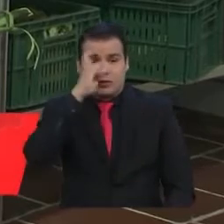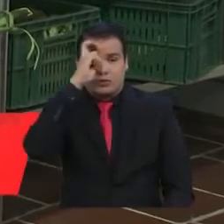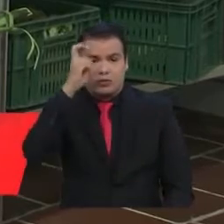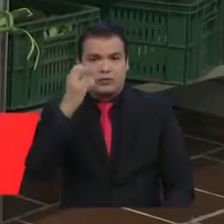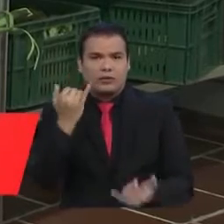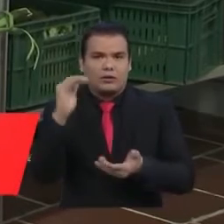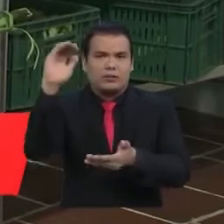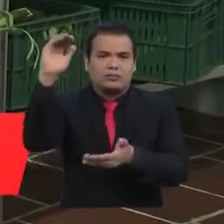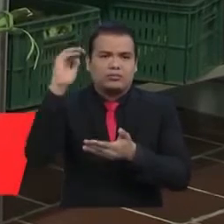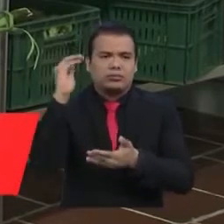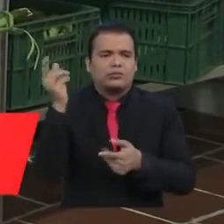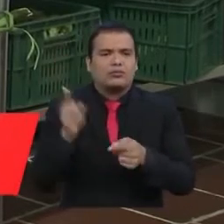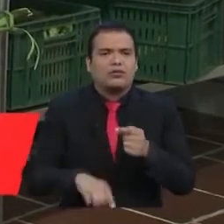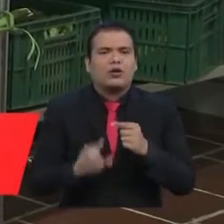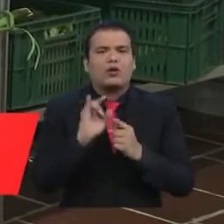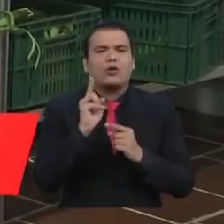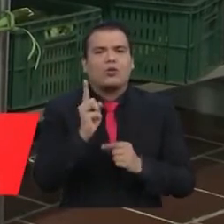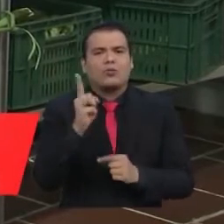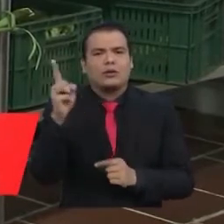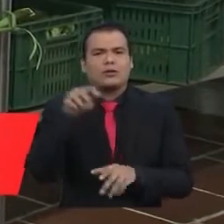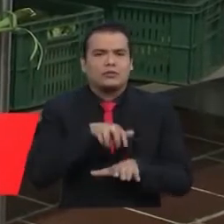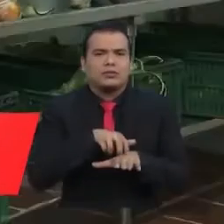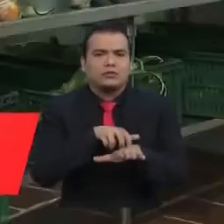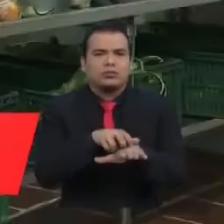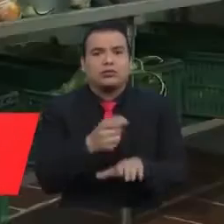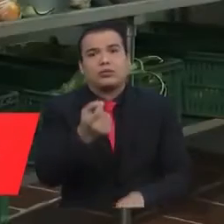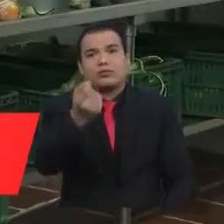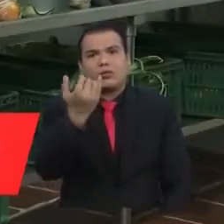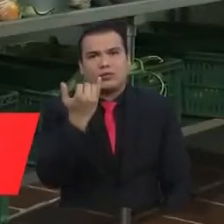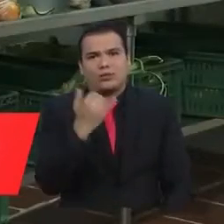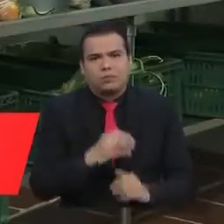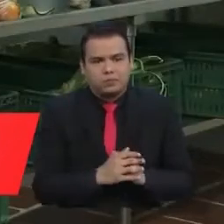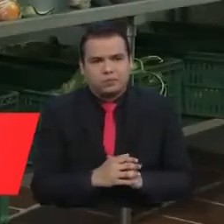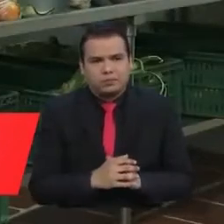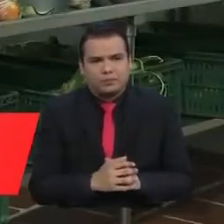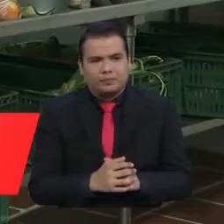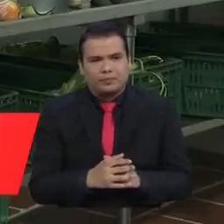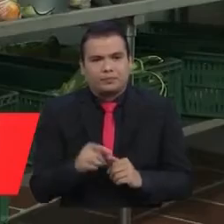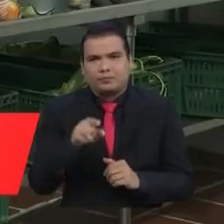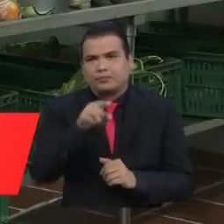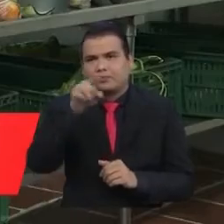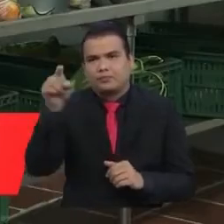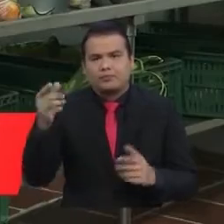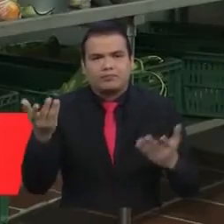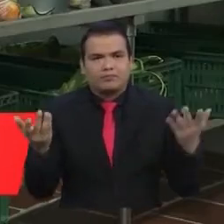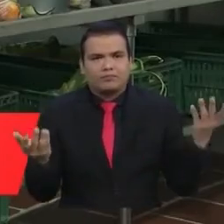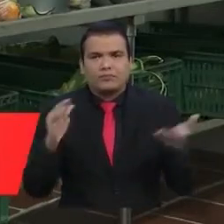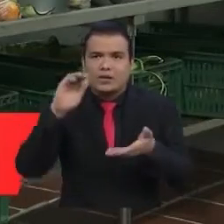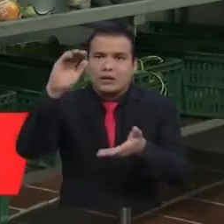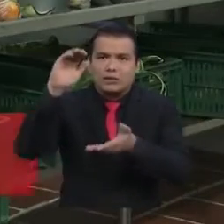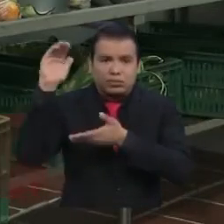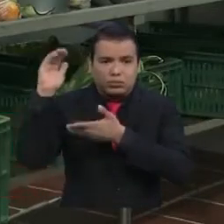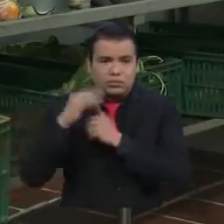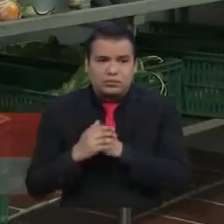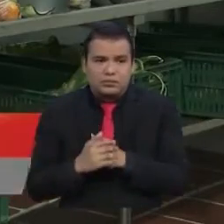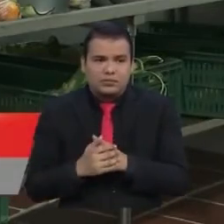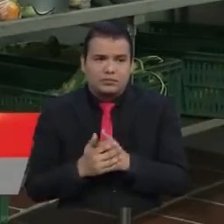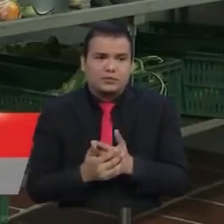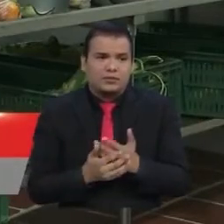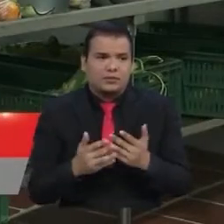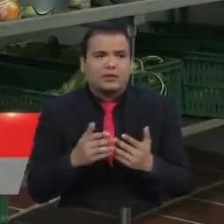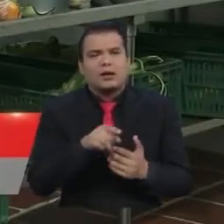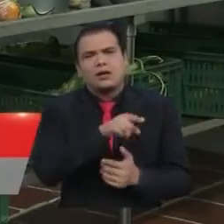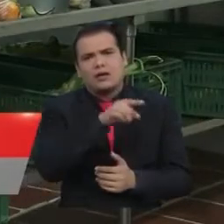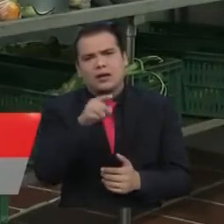no se han podido recoger debido a la poca movilidad. De las grandes superficies no hay producto, nosotros recogemos los productos que están a punto